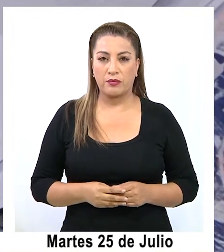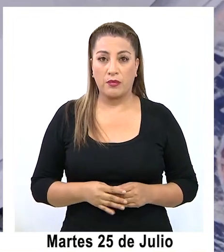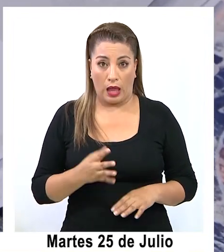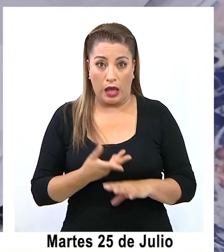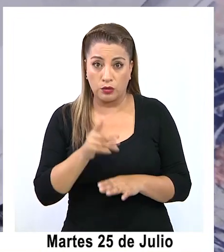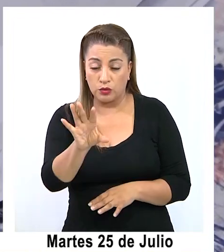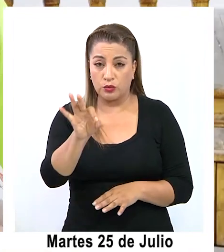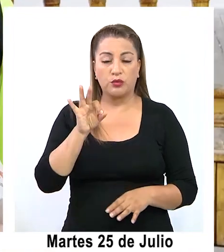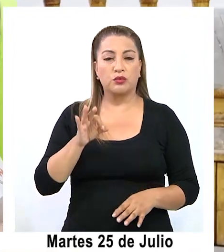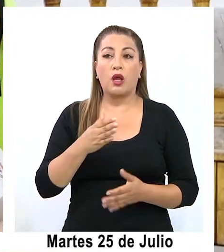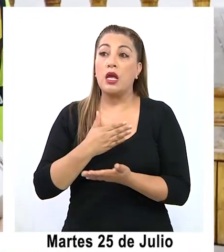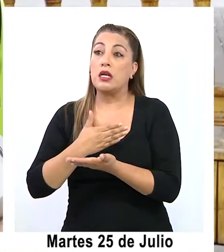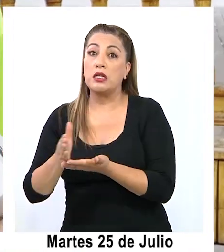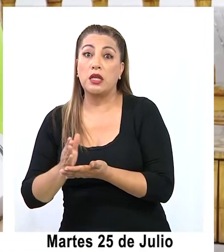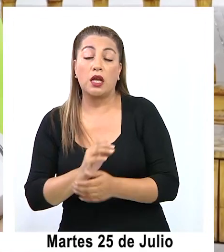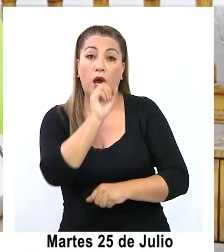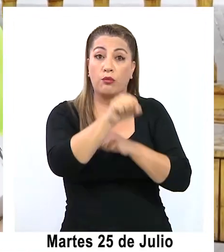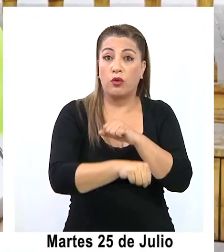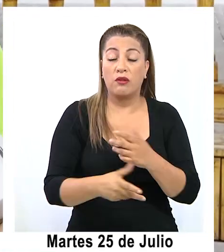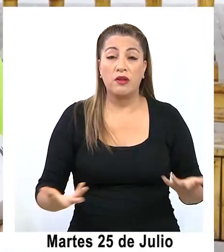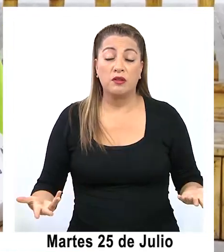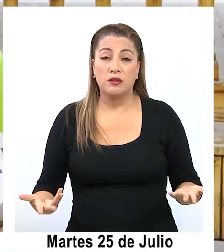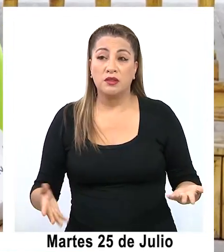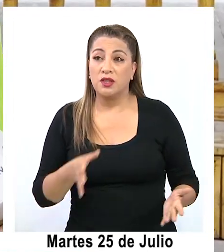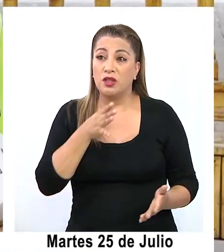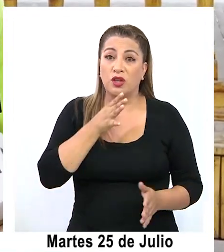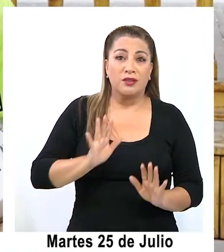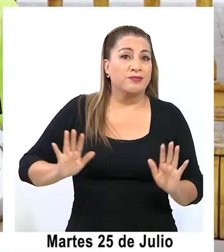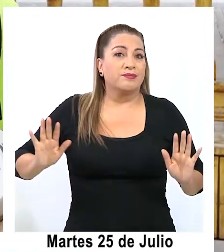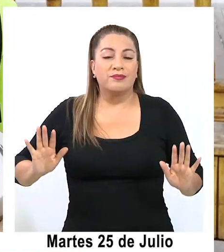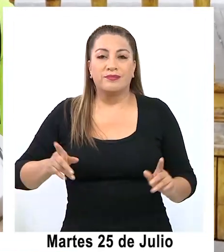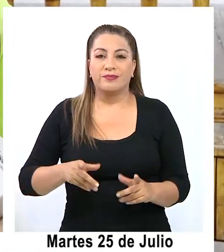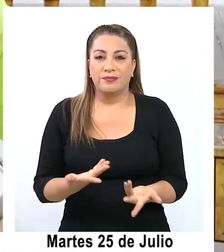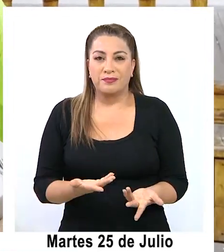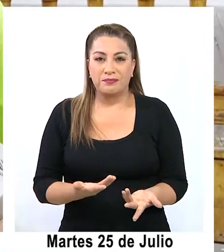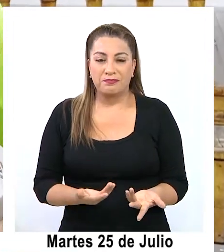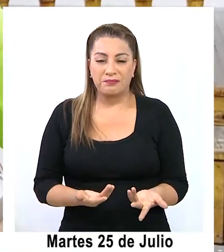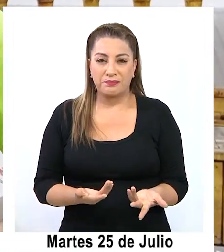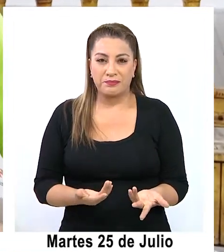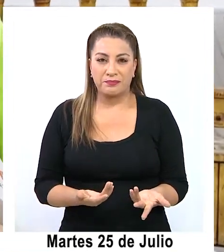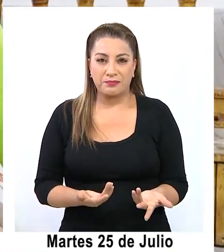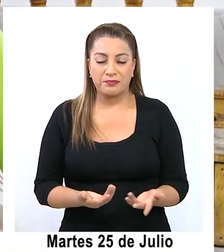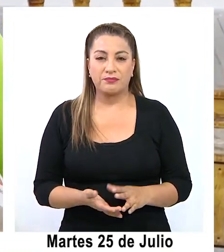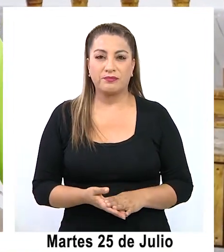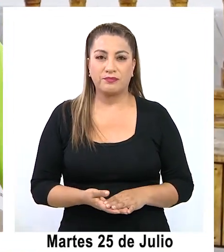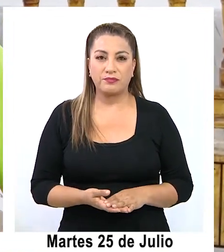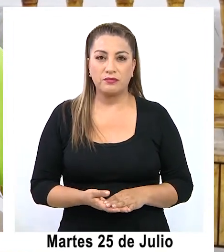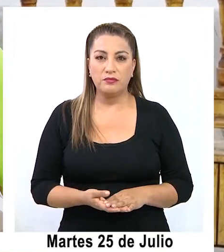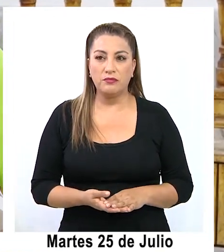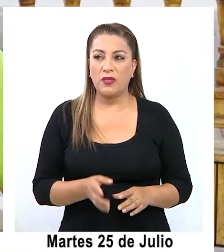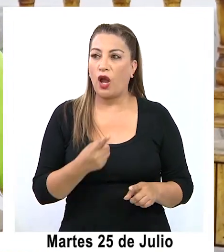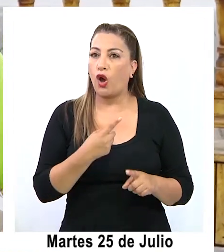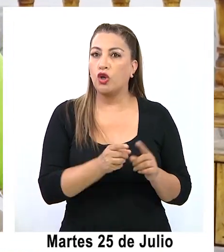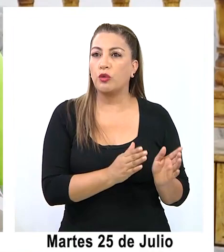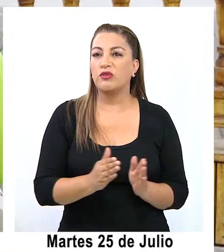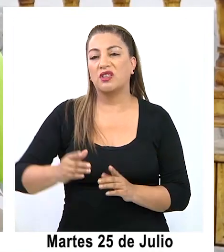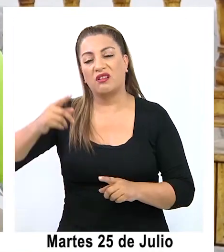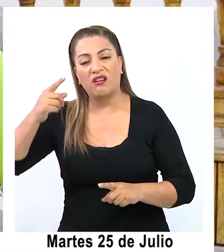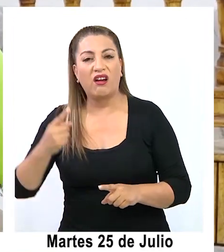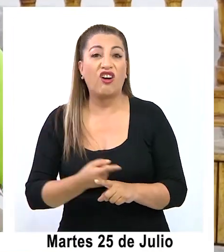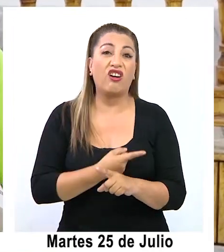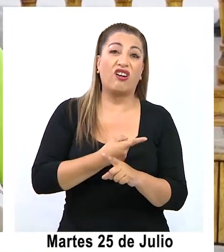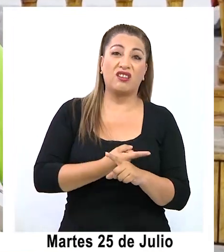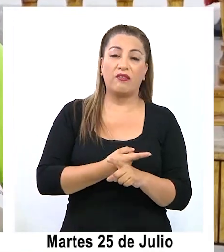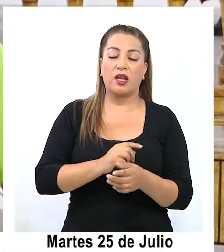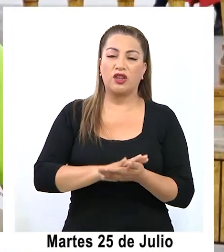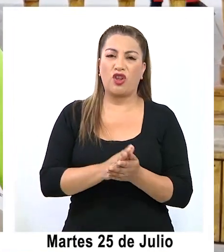opción, está la opción rechazo, aprobar y si no, ya no sé, yo creo que ya ir a otro proceso de nuevo y